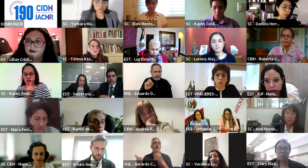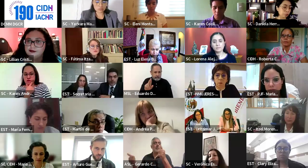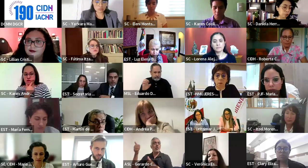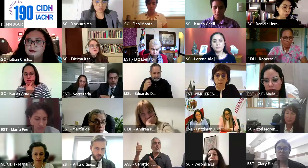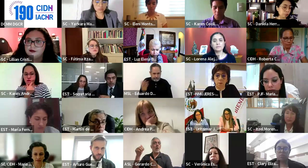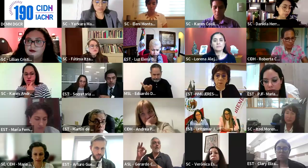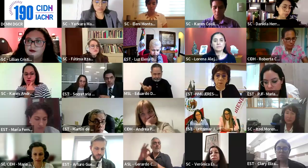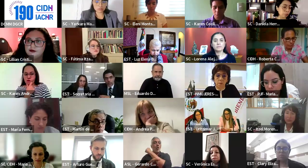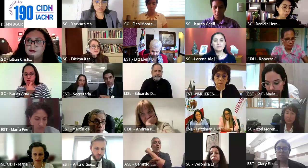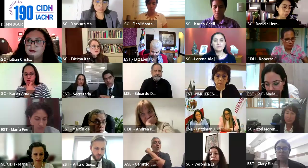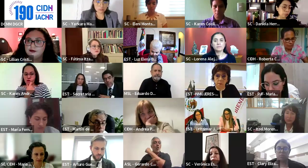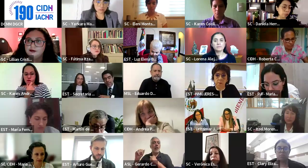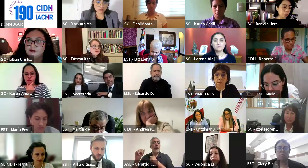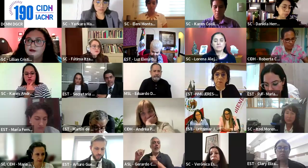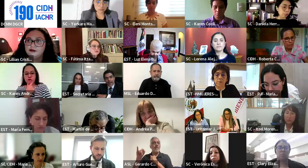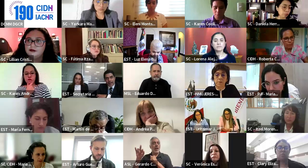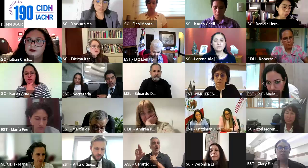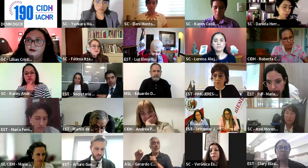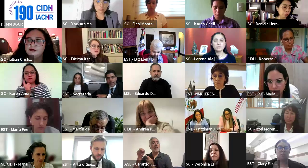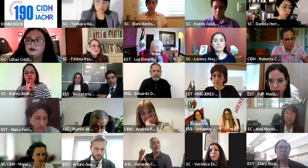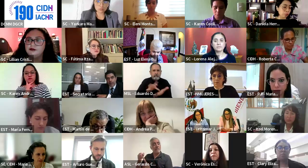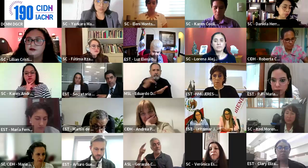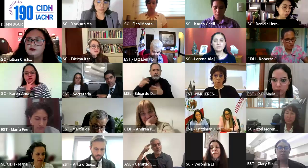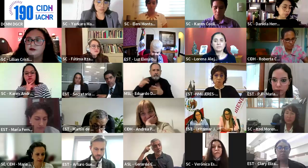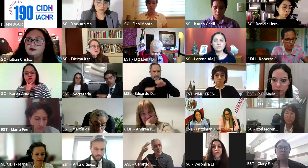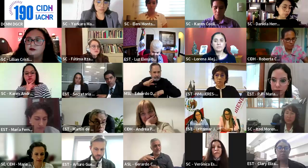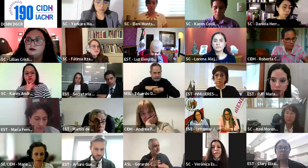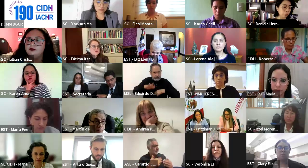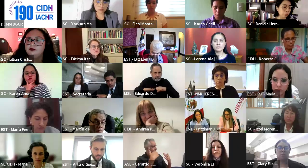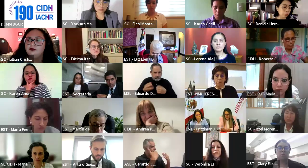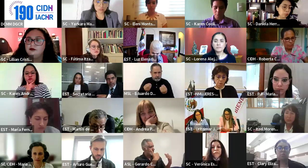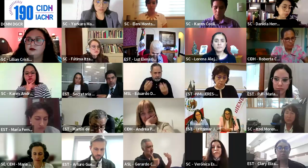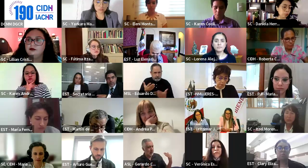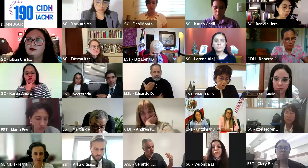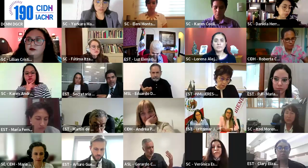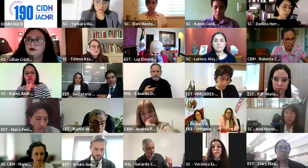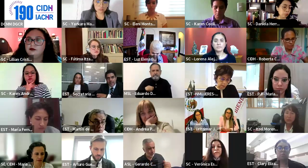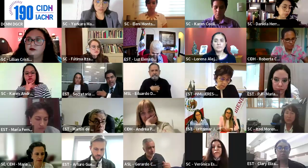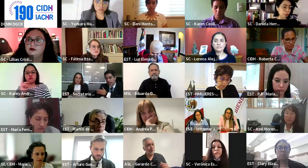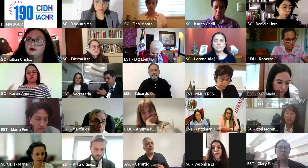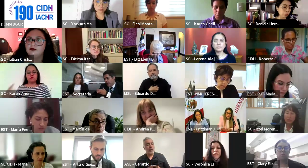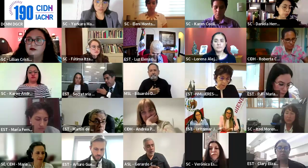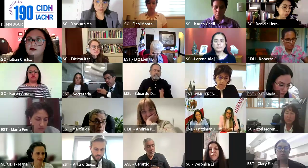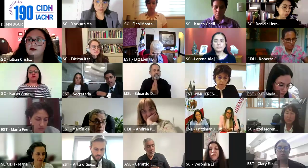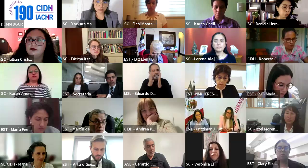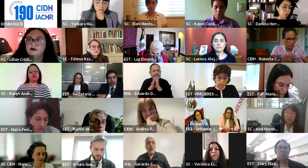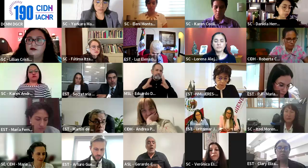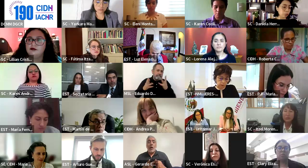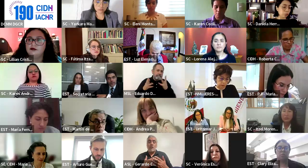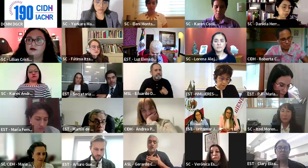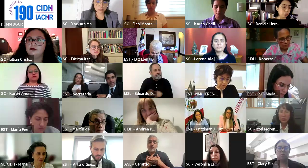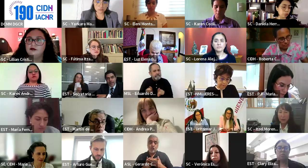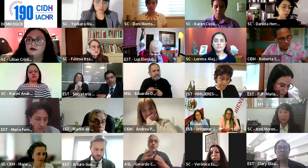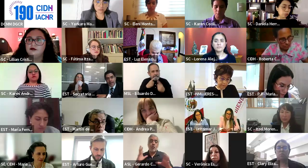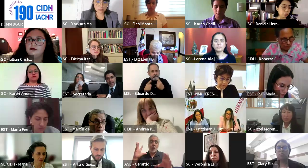favor. Muchas gracias, embajadora. Muy, muy contentos de poder participar. Nuestra